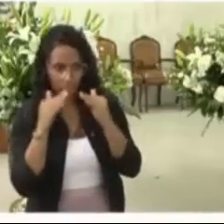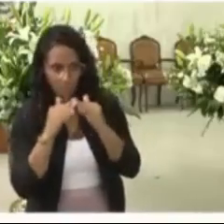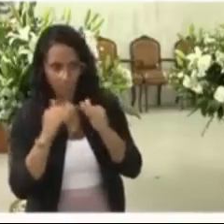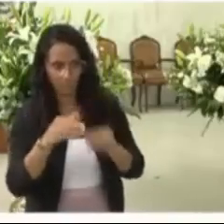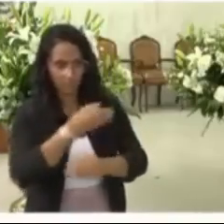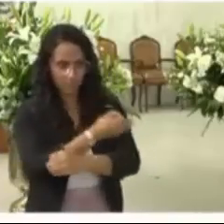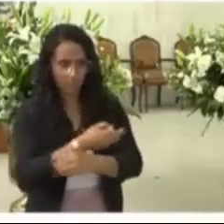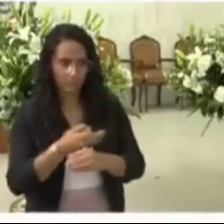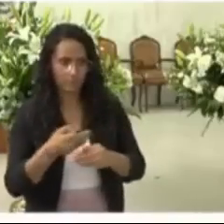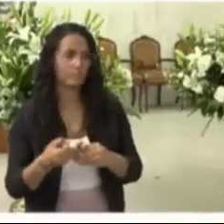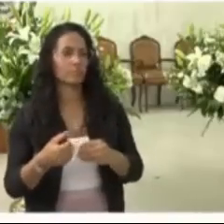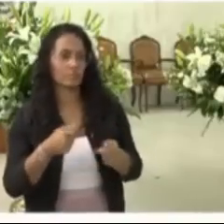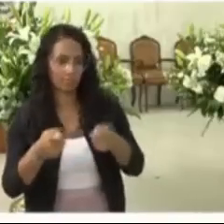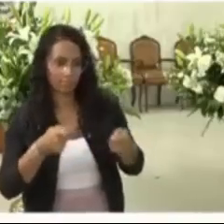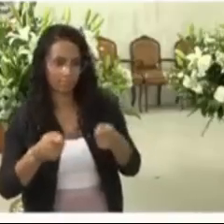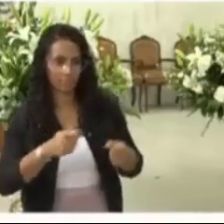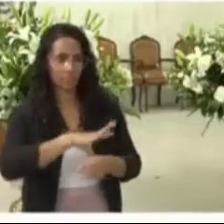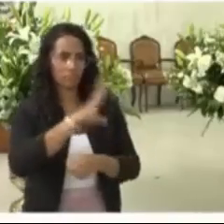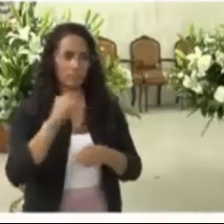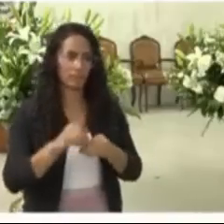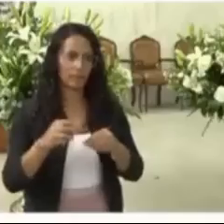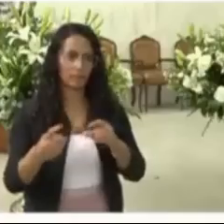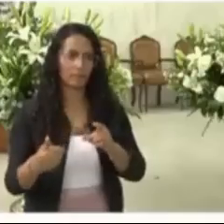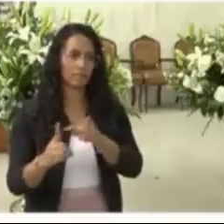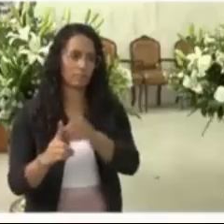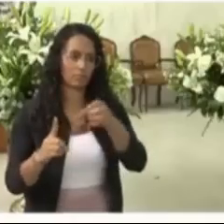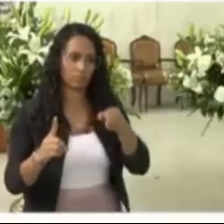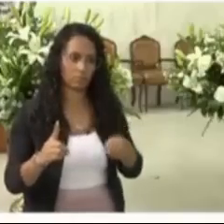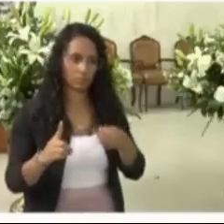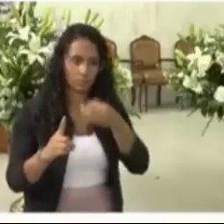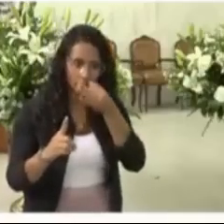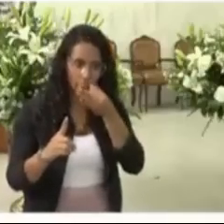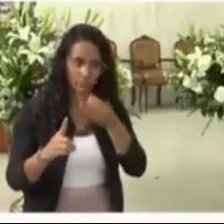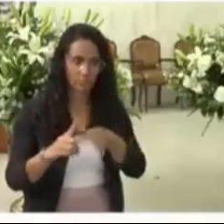lloró y se humilló delante de Dios.